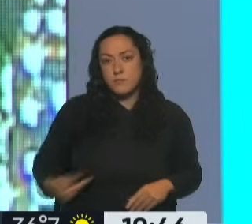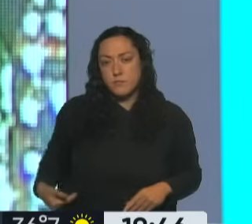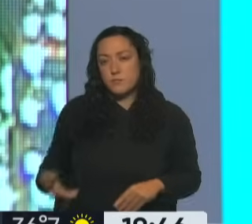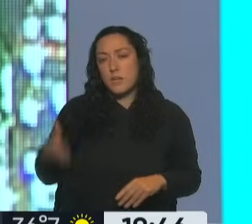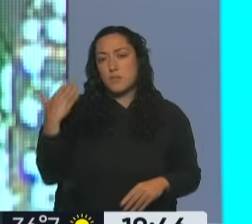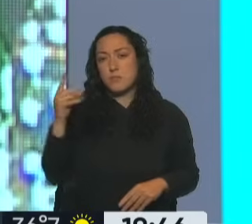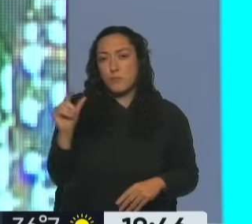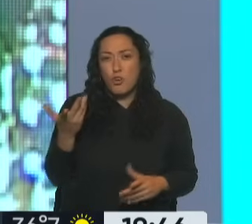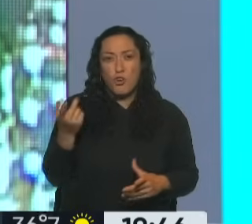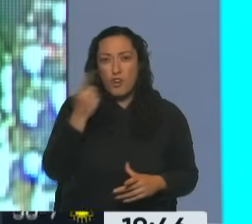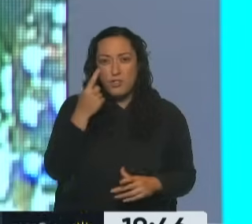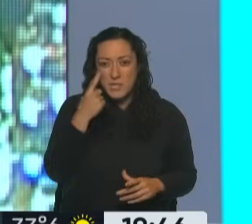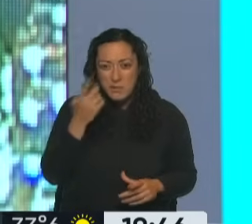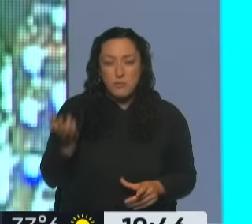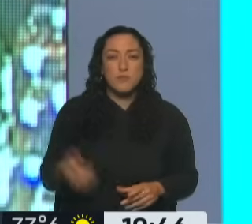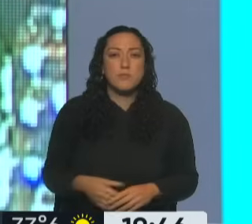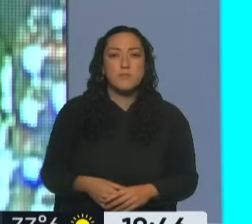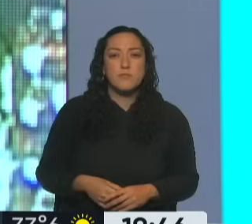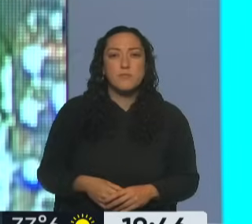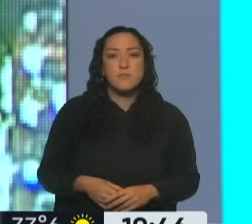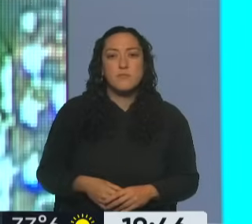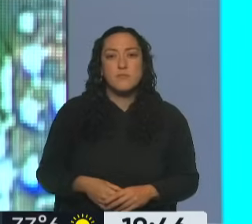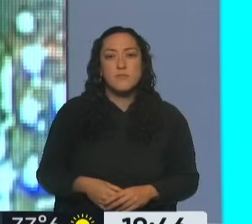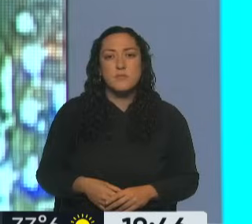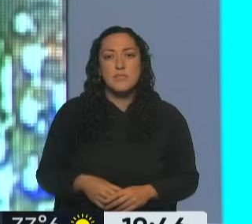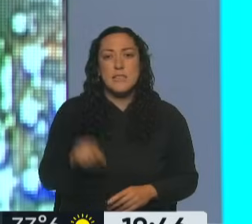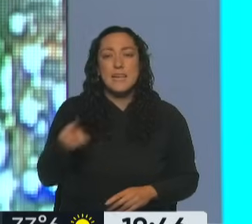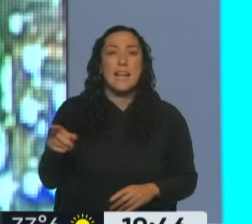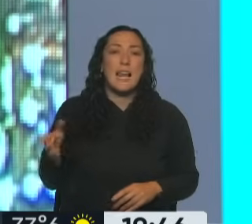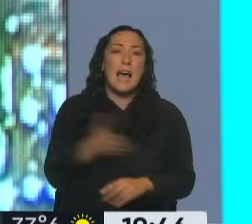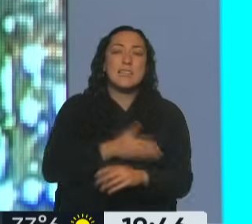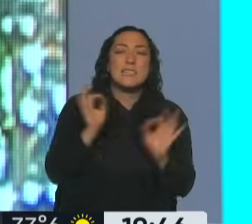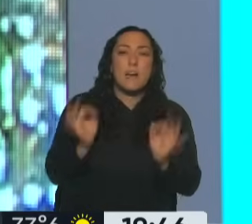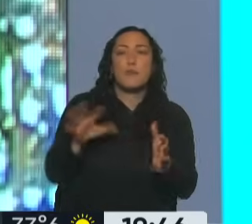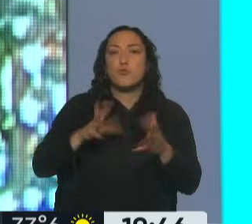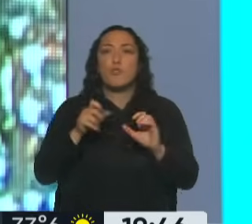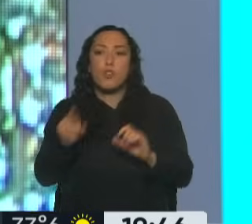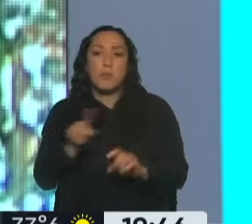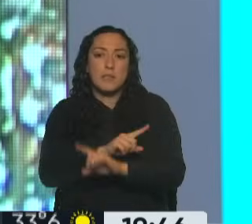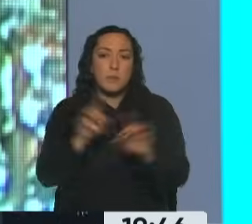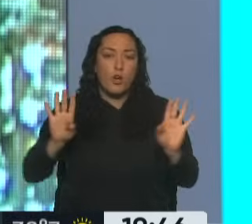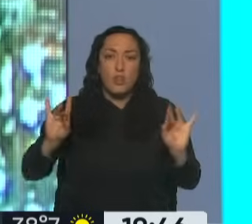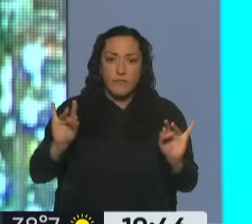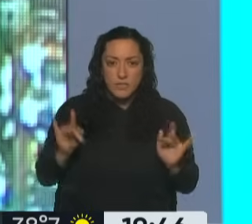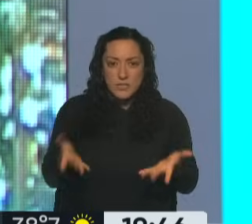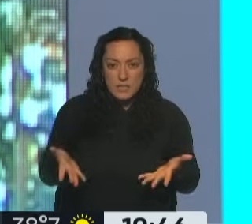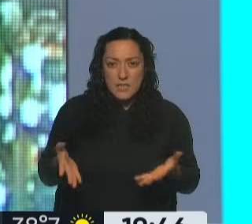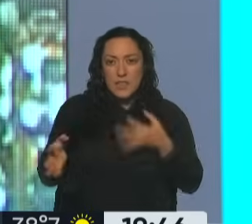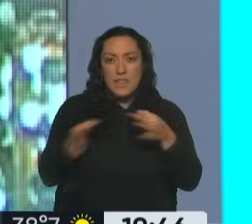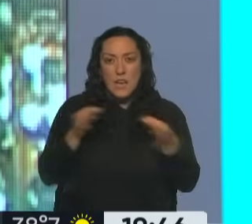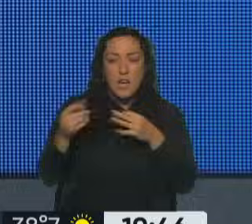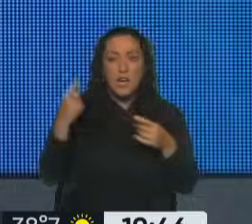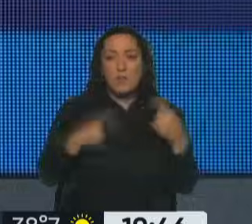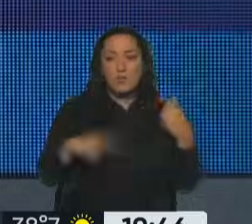conocemos poco, un presidente electo, y tampoco es muy predecible. se pueden dar varios diálogos. Pero